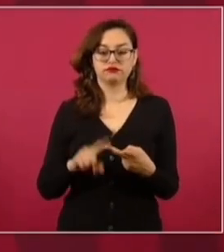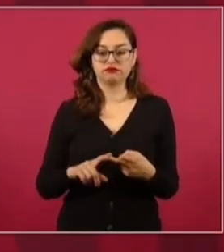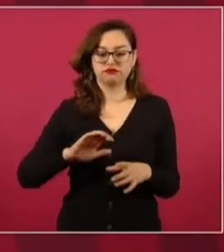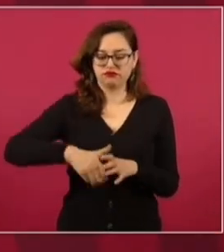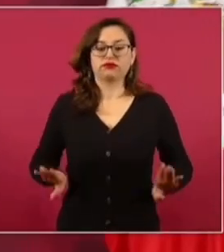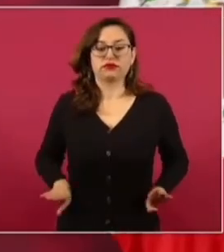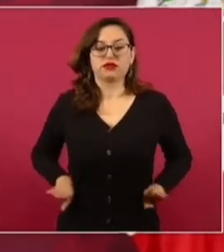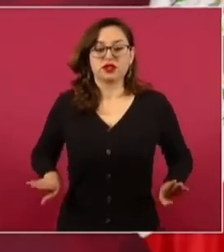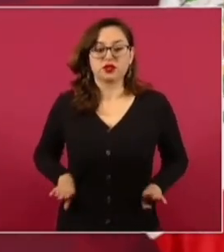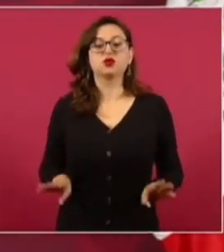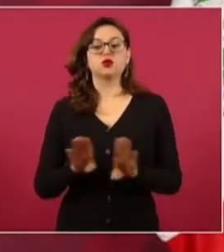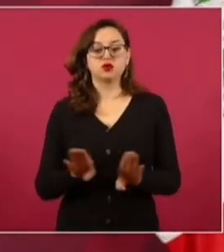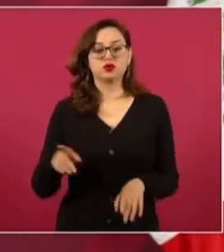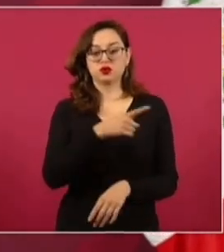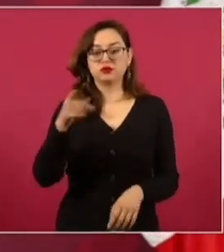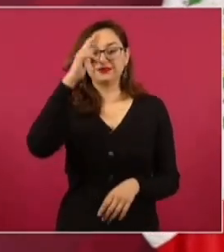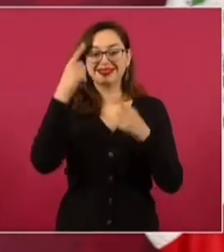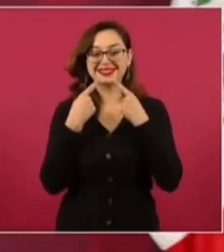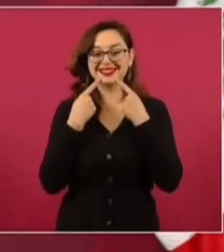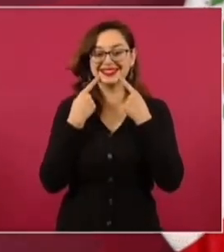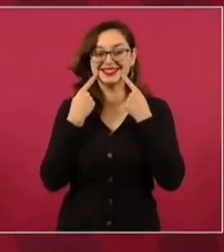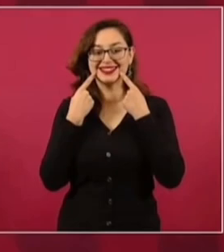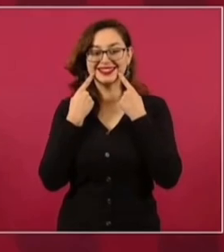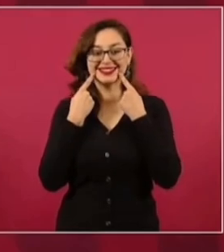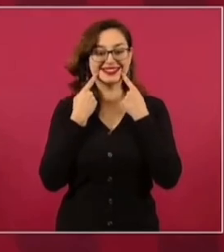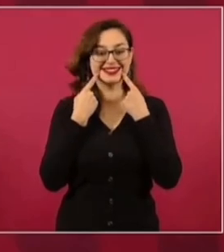moco de gorila te vas a poner. ¿Se acuerdan cómo era antes que los ponían a reírse?